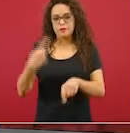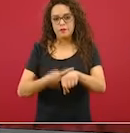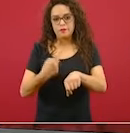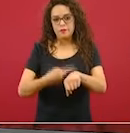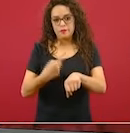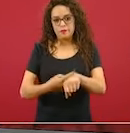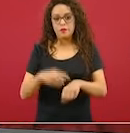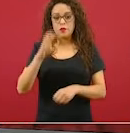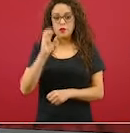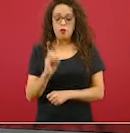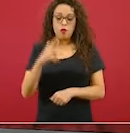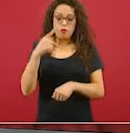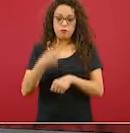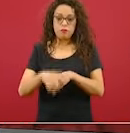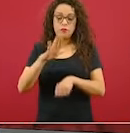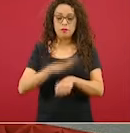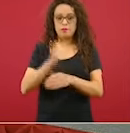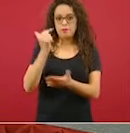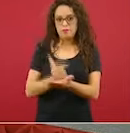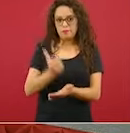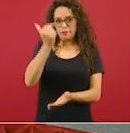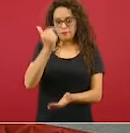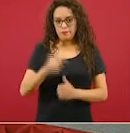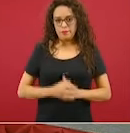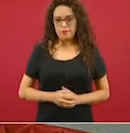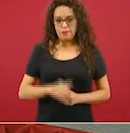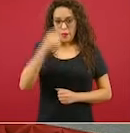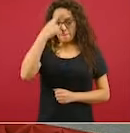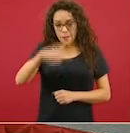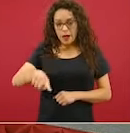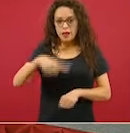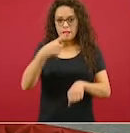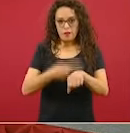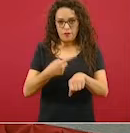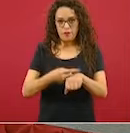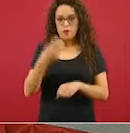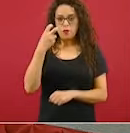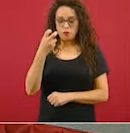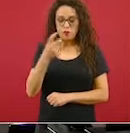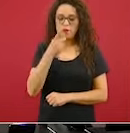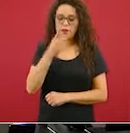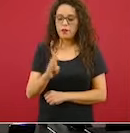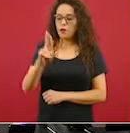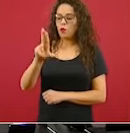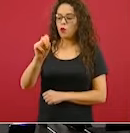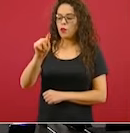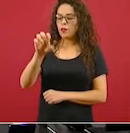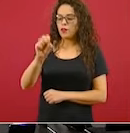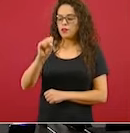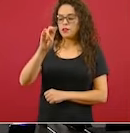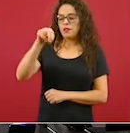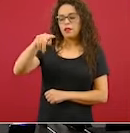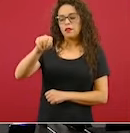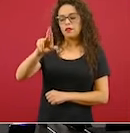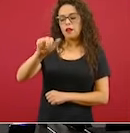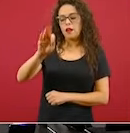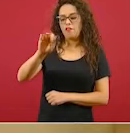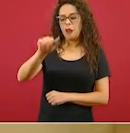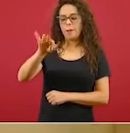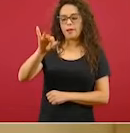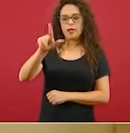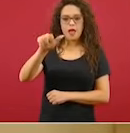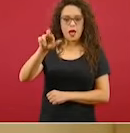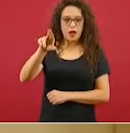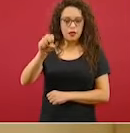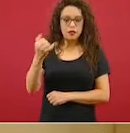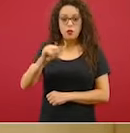mismo o un riesgo mayor, de enfermarse. Por eso le siguen los brotes intrafamiliares. Tenemos también los intrahospitalarios, que es en donde